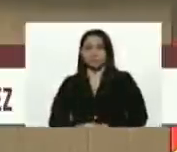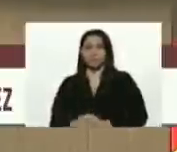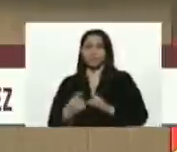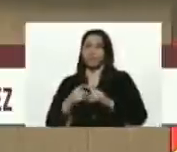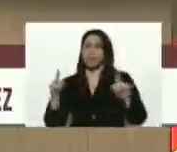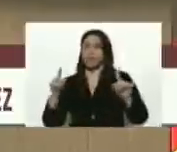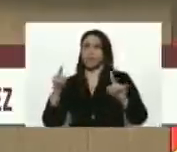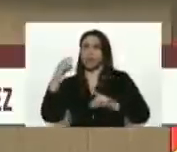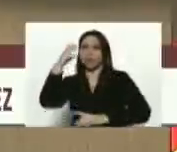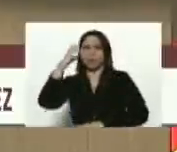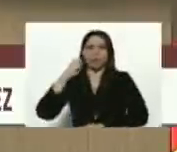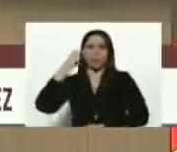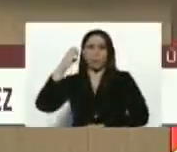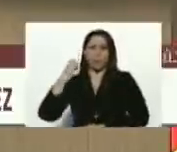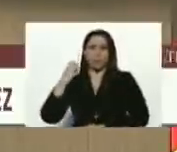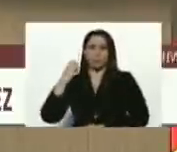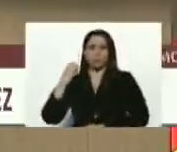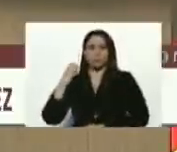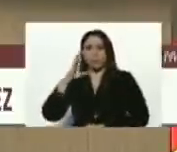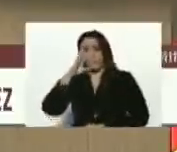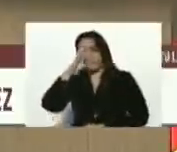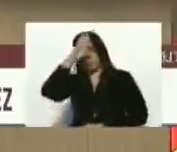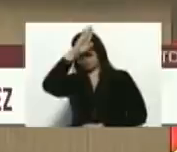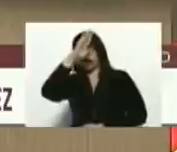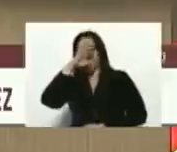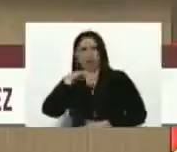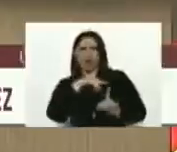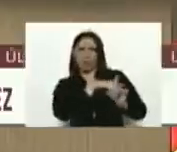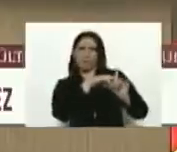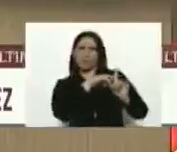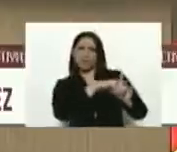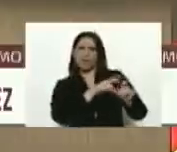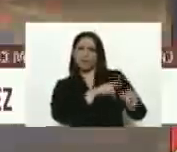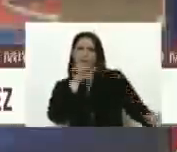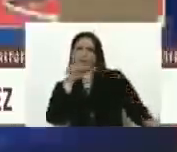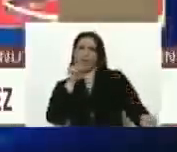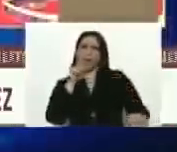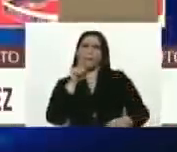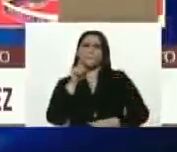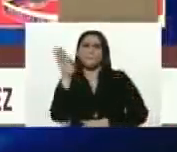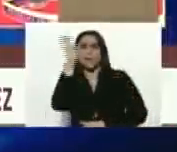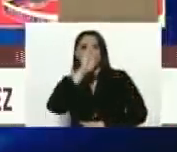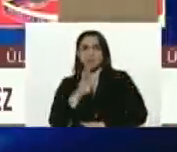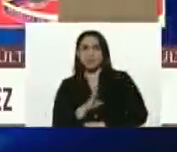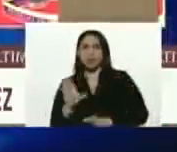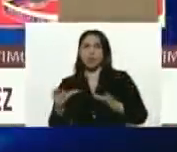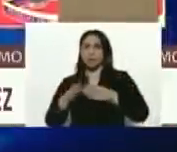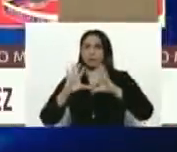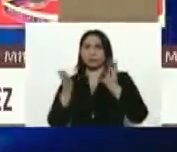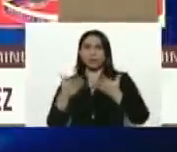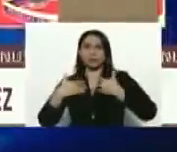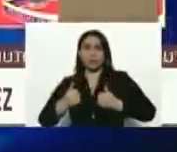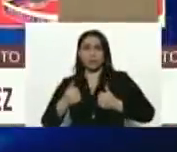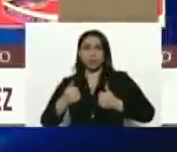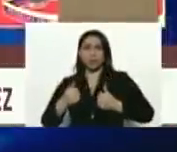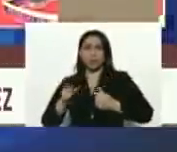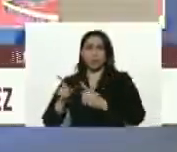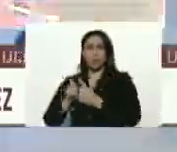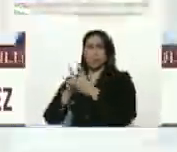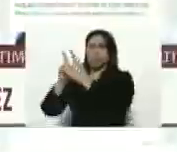otra agencia europea. Bolsonaro amenaza con retirar a Brasil de la OMS, siguiendo el ejemplo del señor